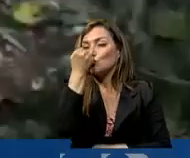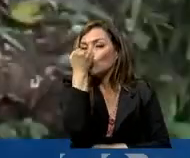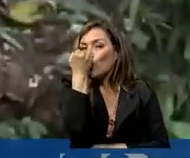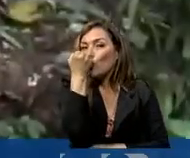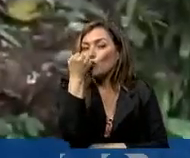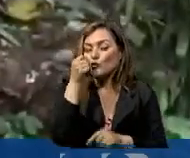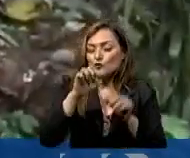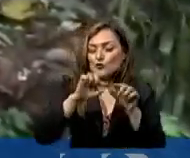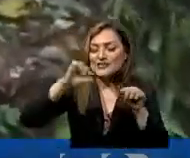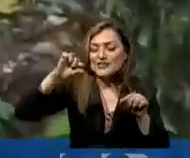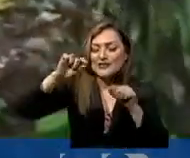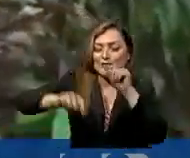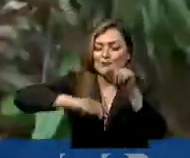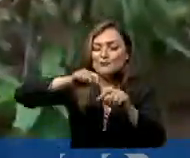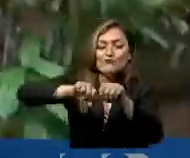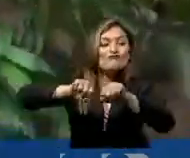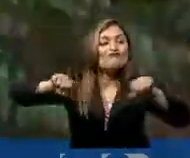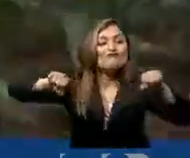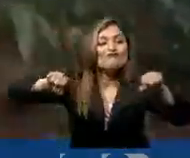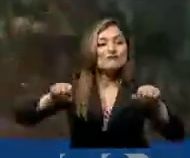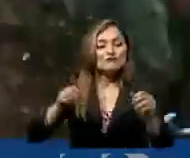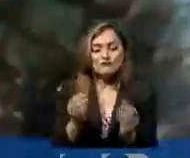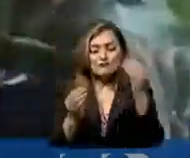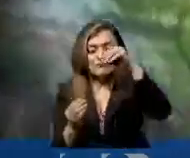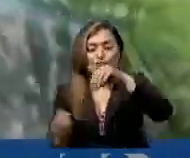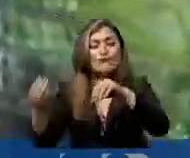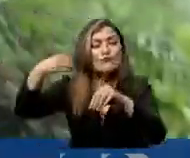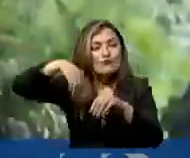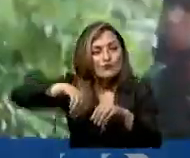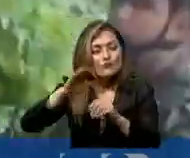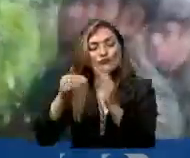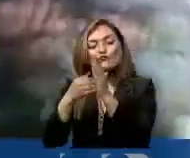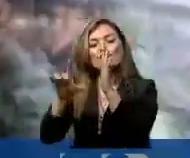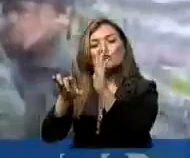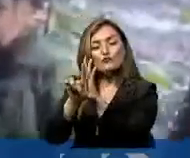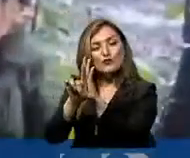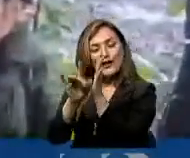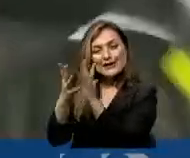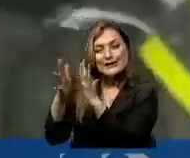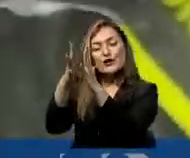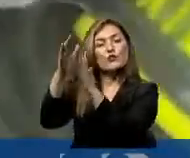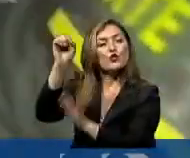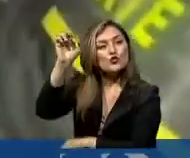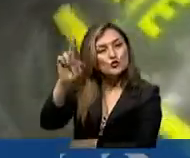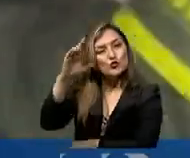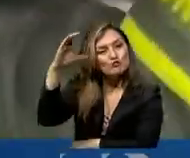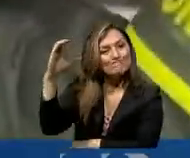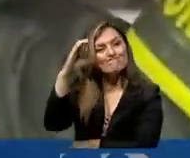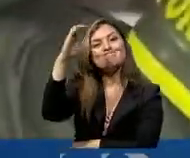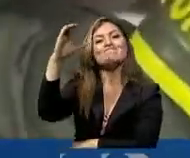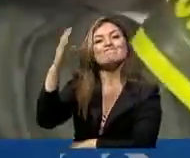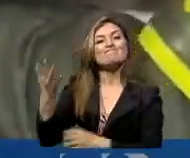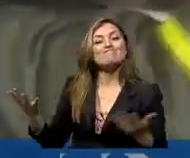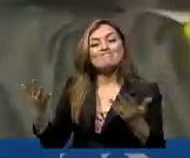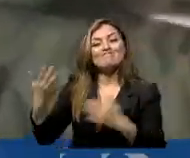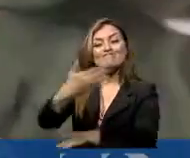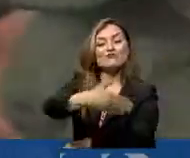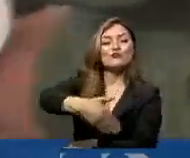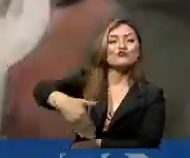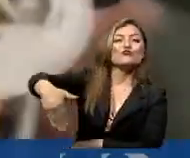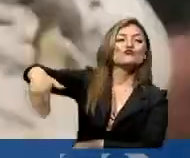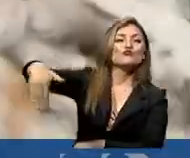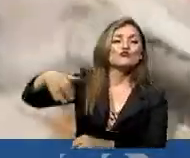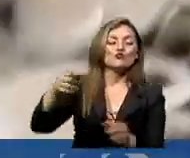paquetes. La droga se produce en laboratorios ilícitos instalados en la selva sur colombiana y transportada hacia el cordón fronterizo